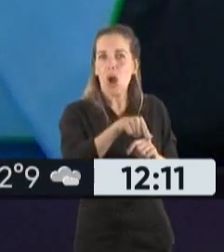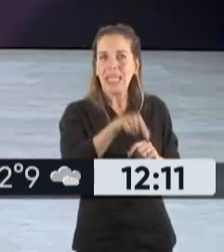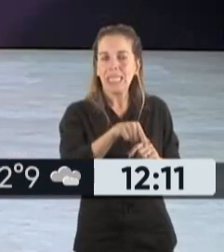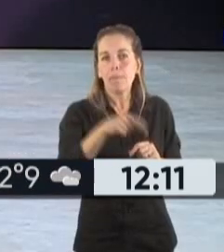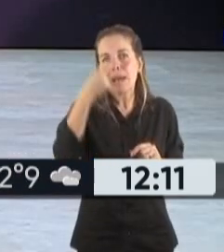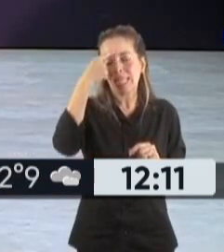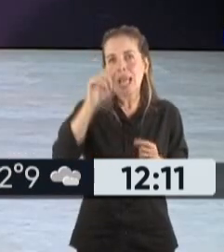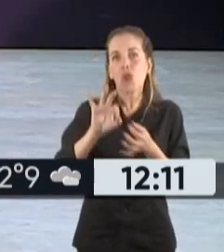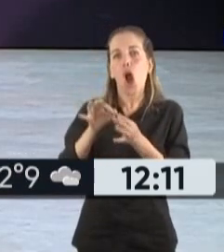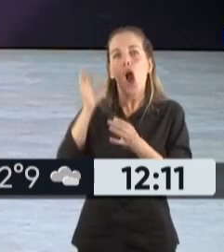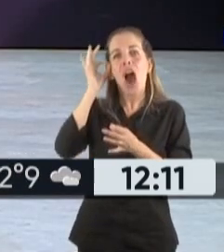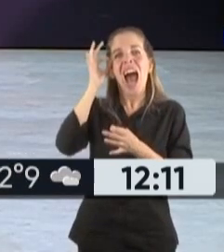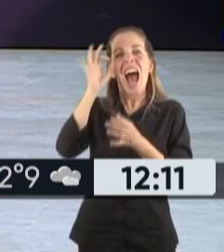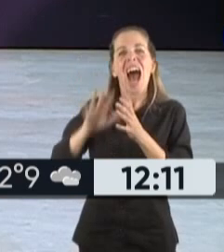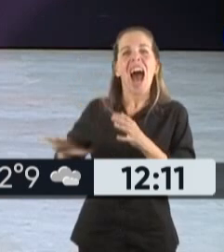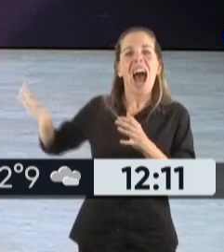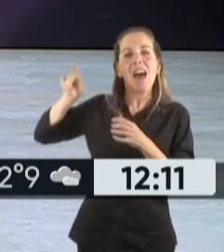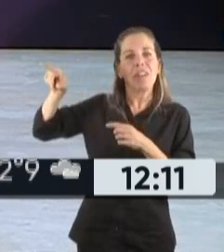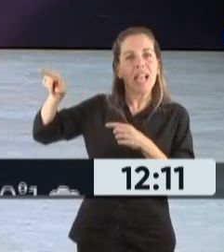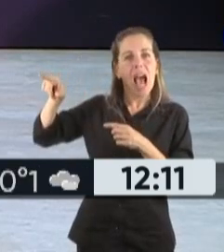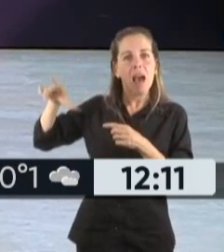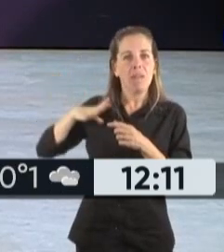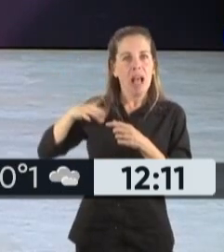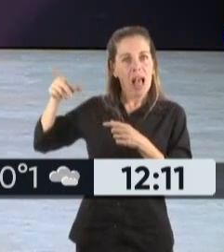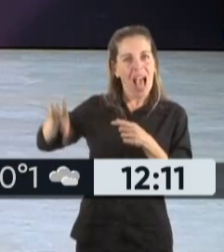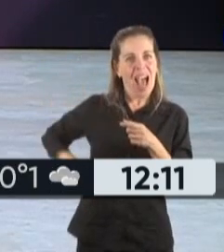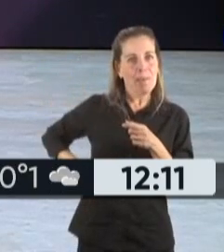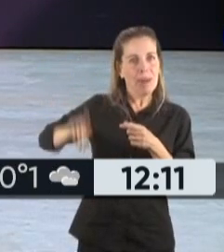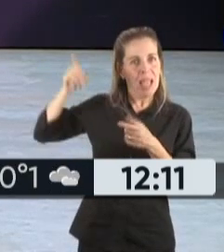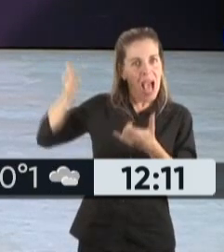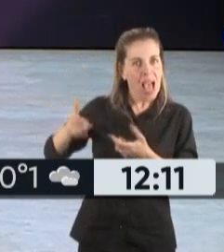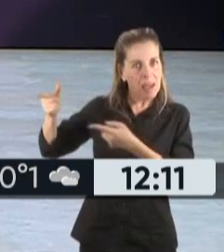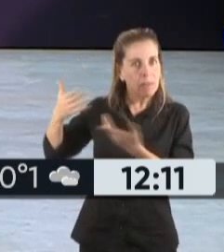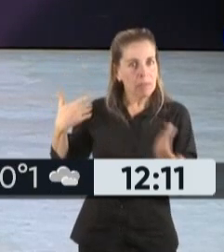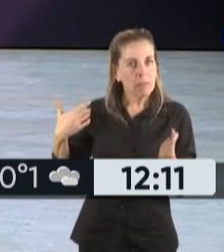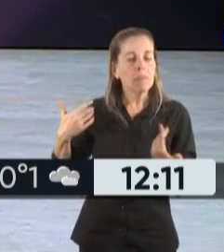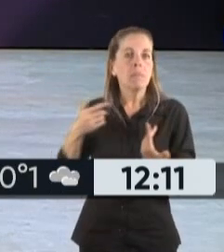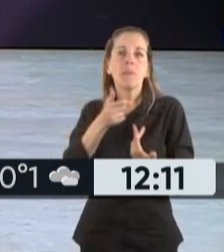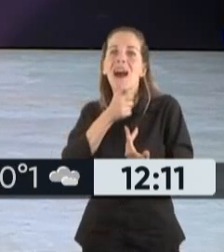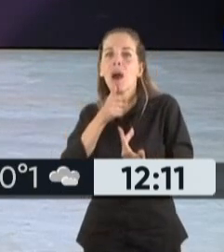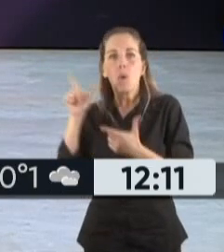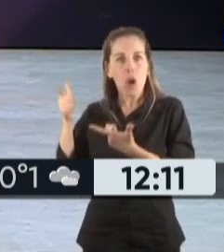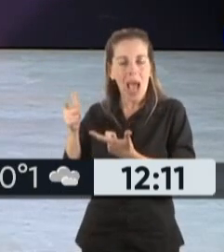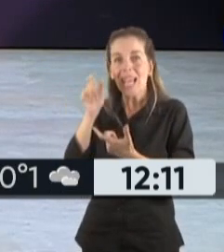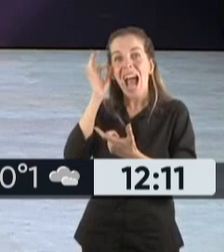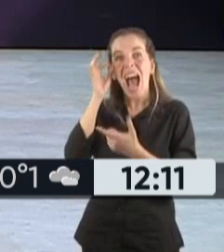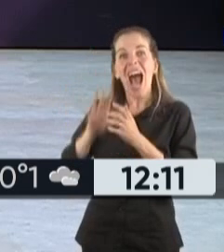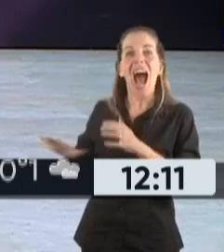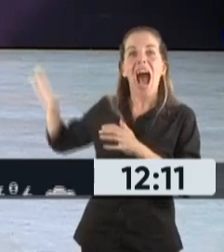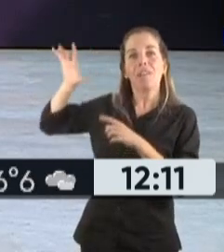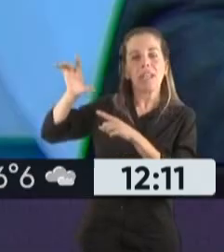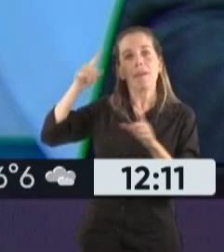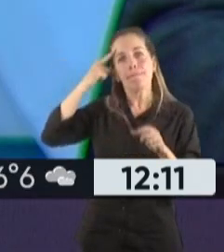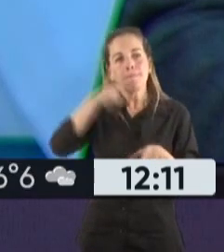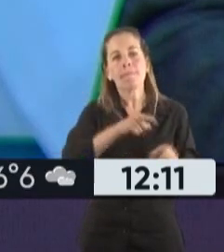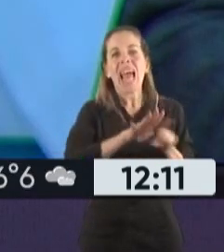África. En las zonas donde África padece más estrés de agua, el trigo ese tal vez